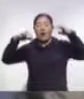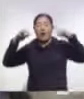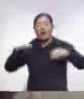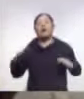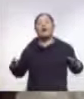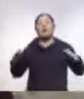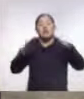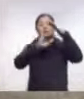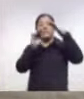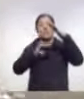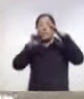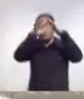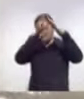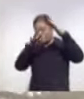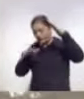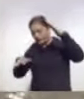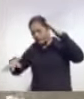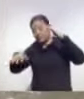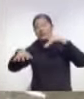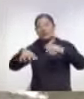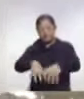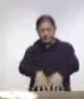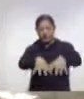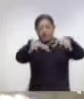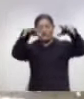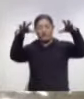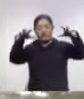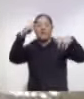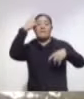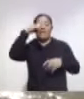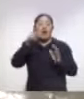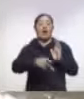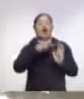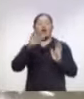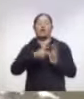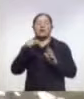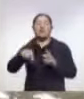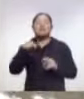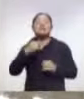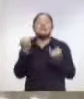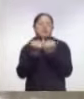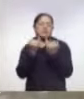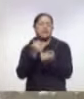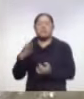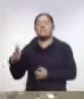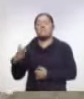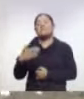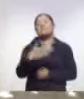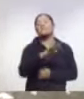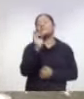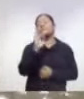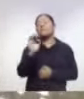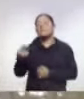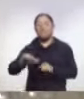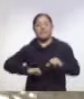será utilizada para la reforestación y recarga de mantos acuíferos, siembra de peces y actividades acuícolas.